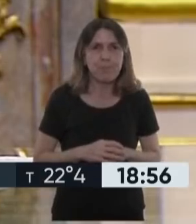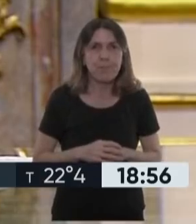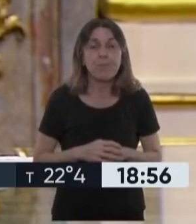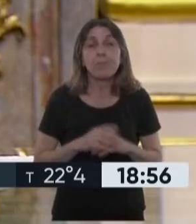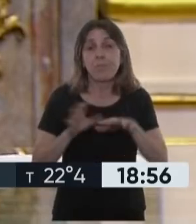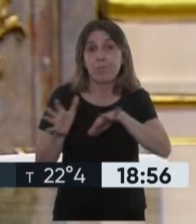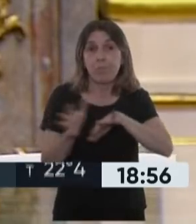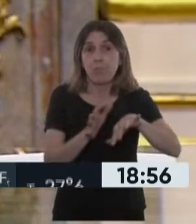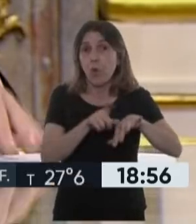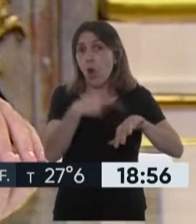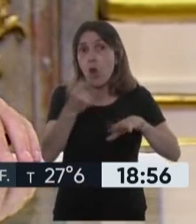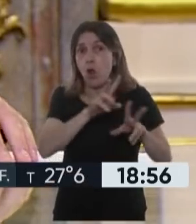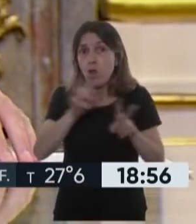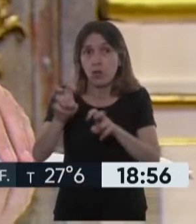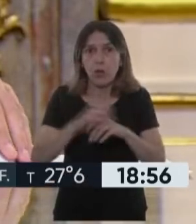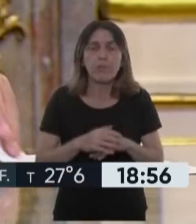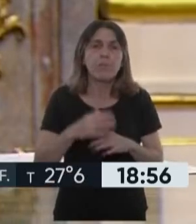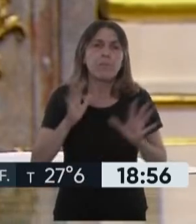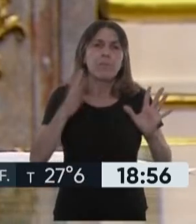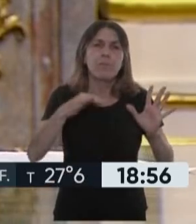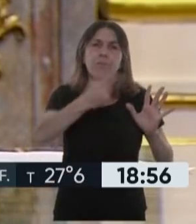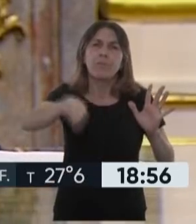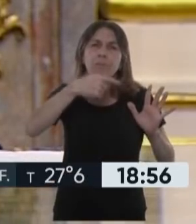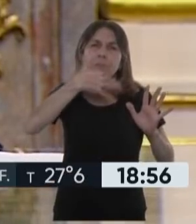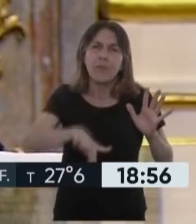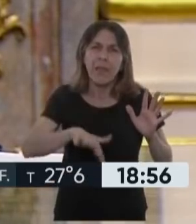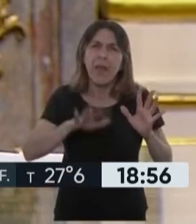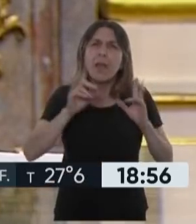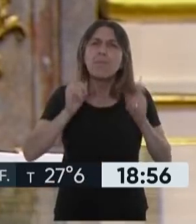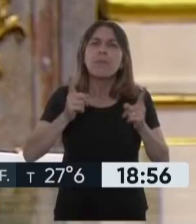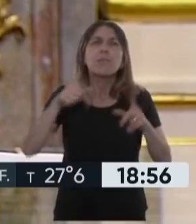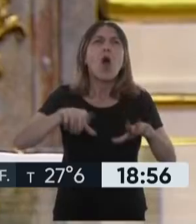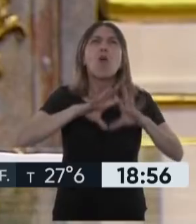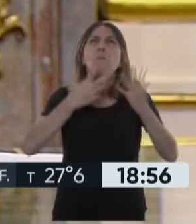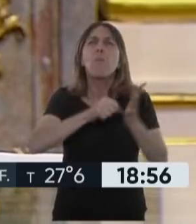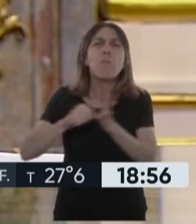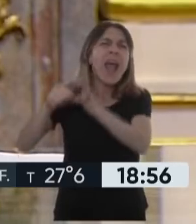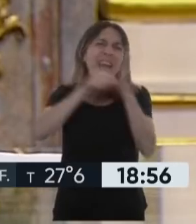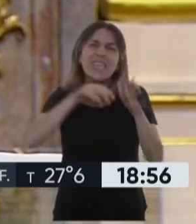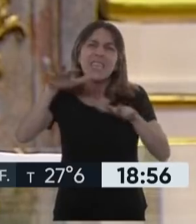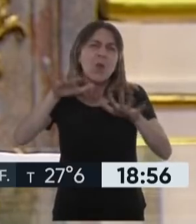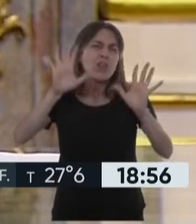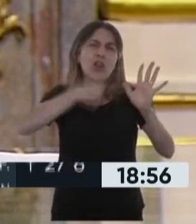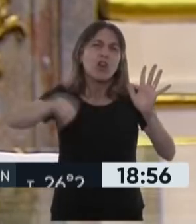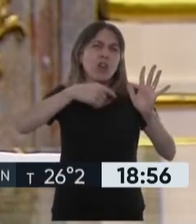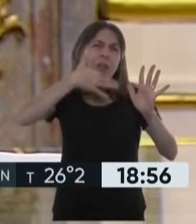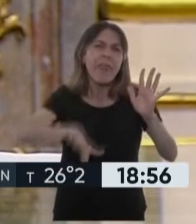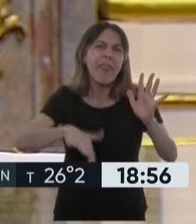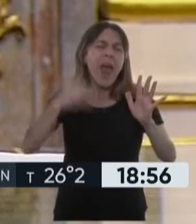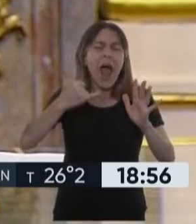Por otra parte, tenemos que entender lo que hoy efectivamente está viviendo el mundo. Esto es hay un shock